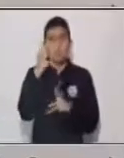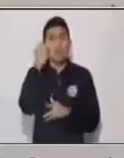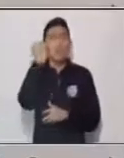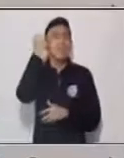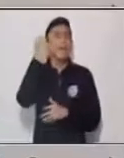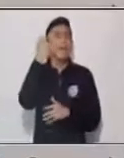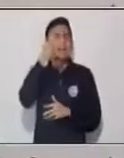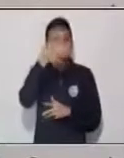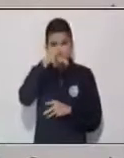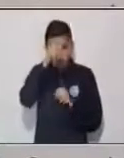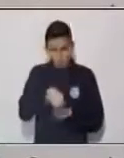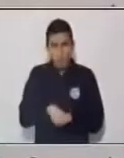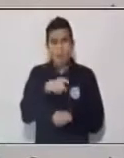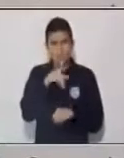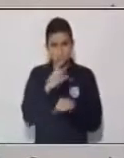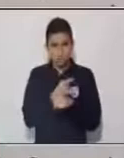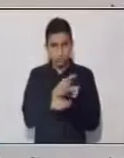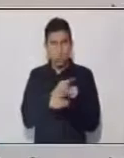ideas fue